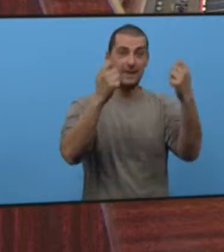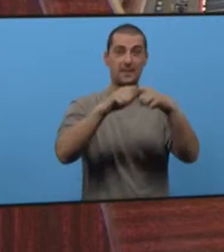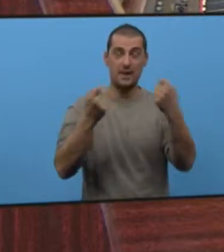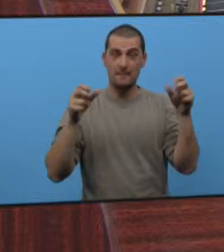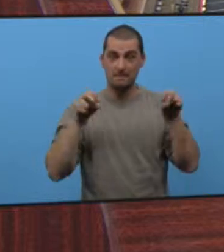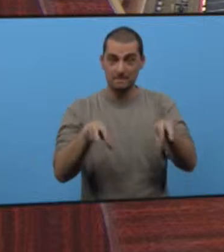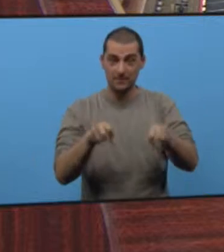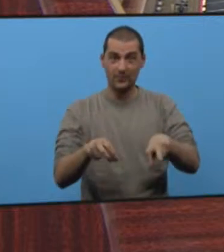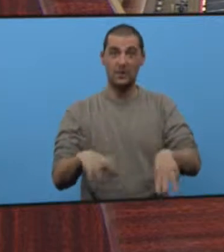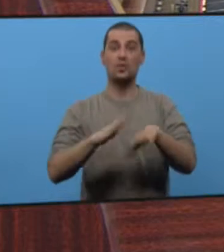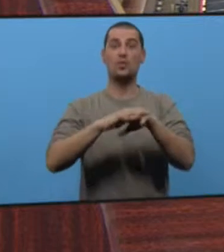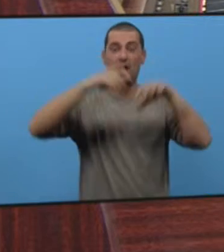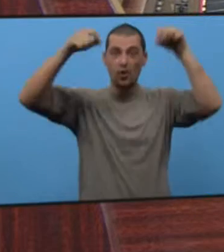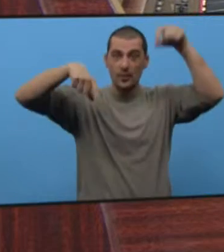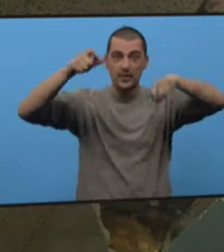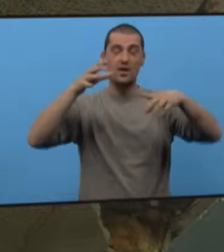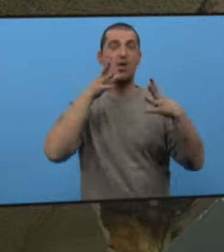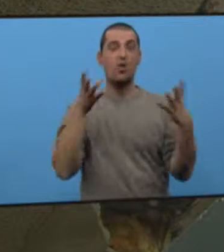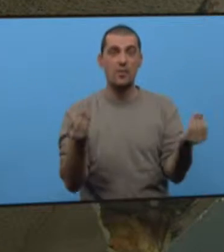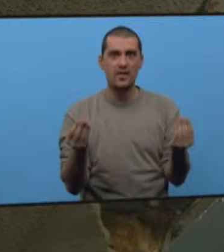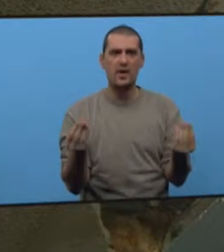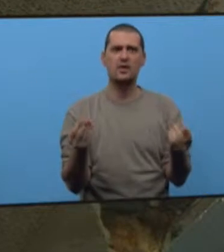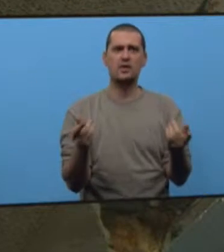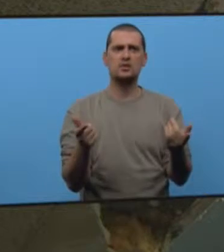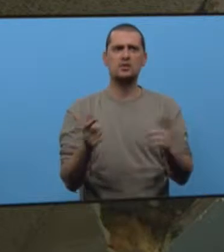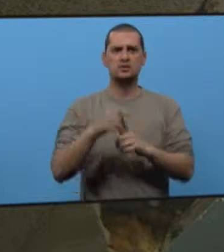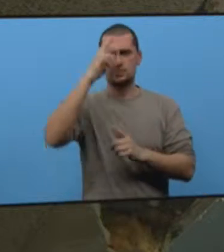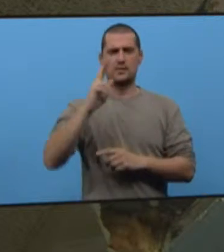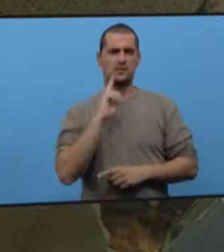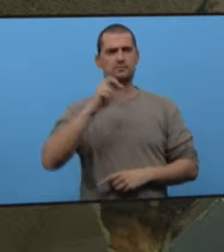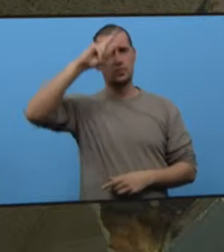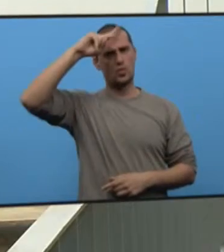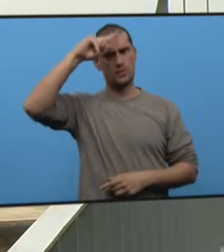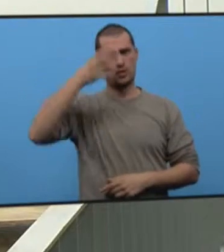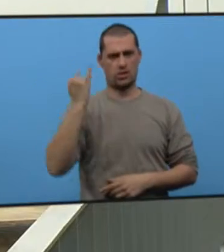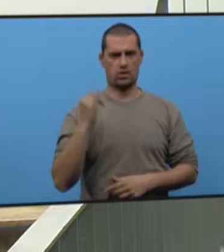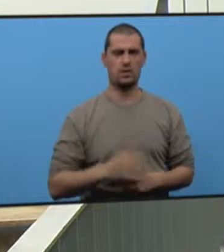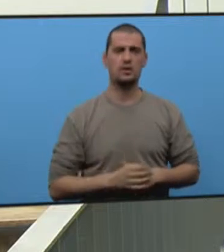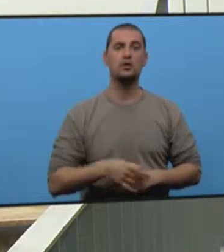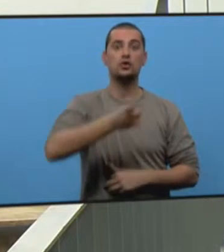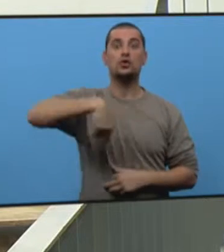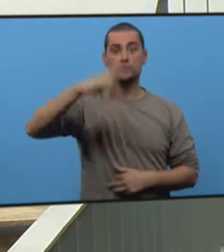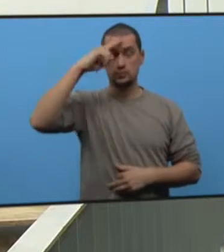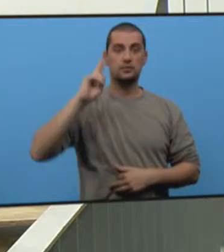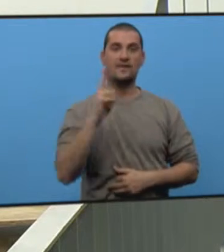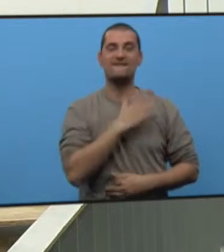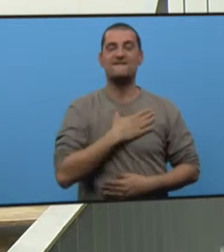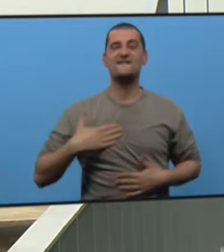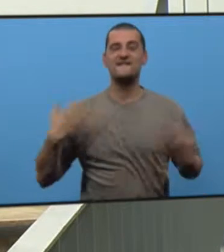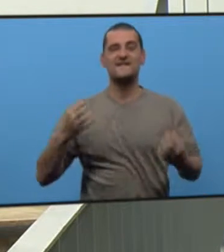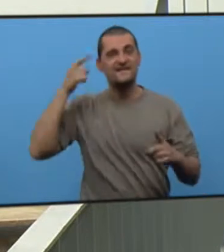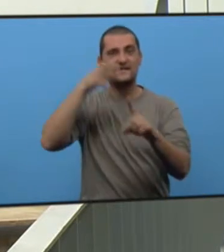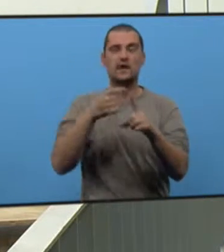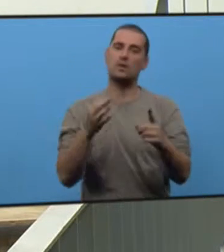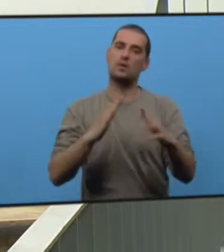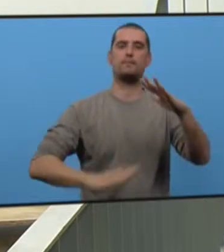progresivo provocado polas goteiras e humidades mantén alerta os pais dos alumnos. Nosotros como padres e madres lo que queremos es que esto se